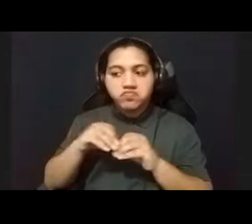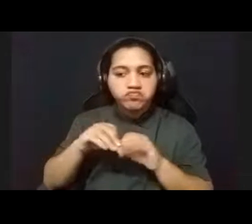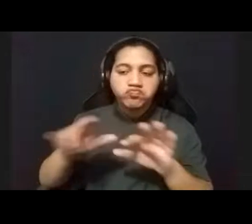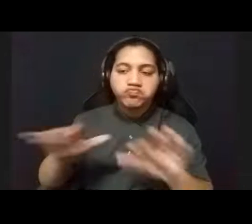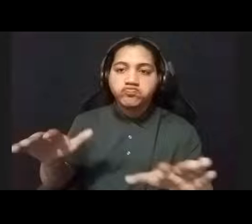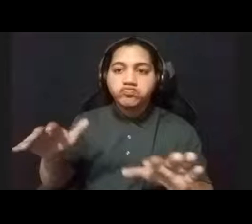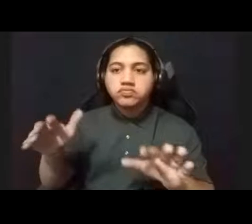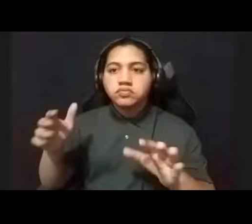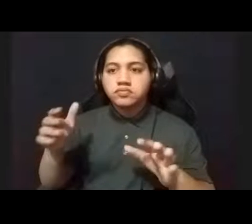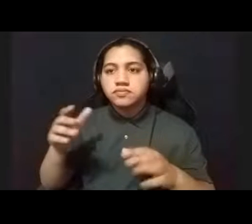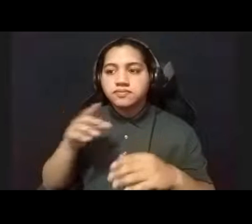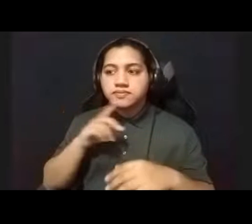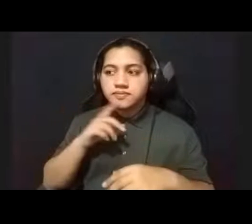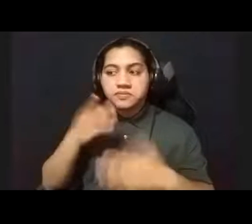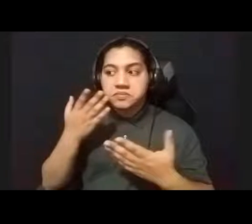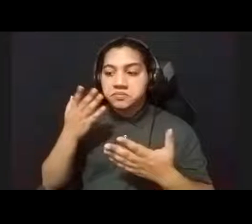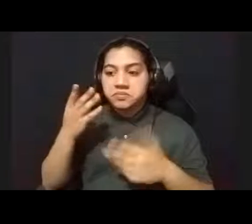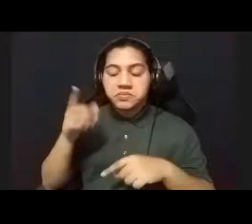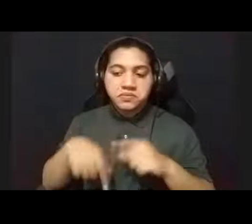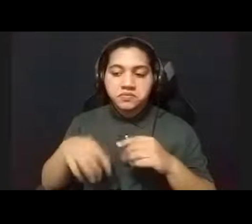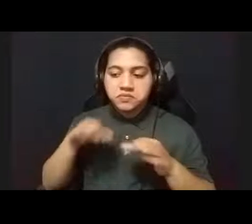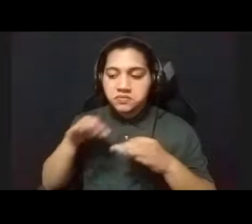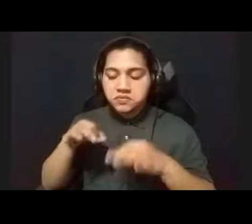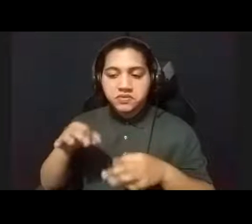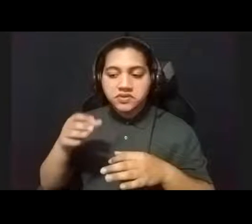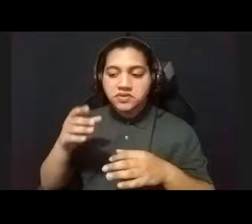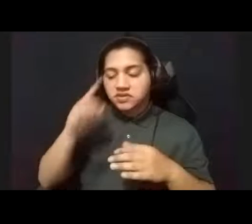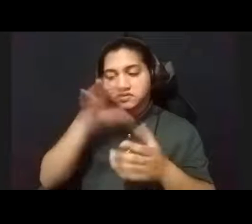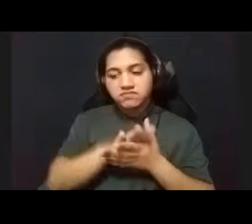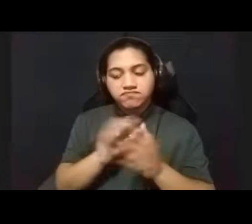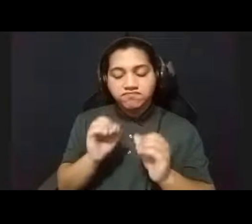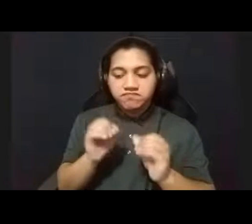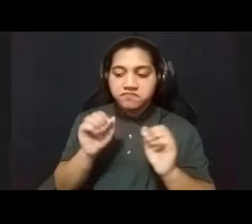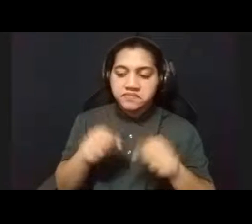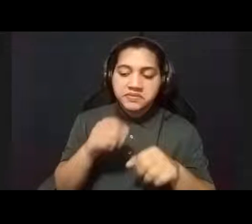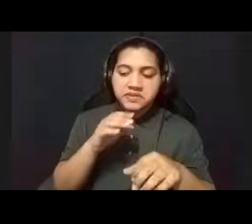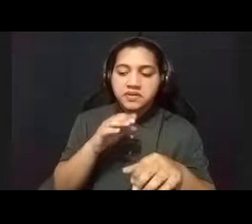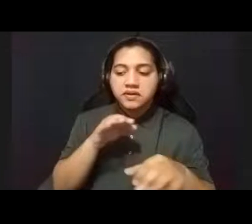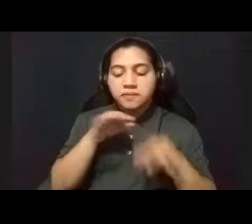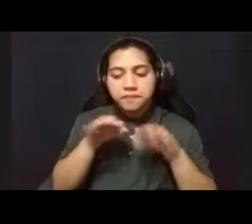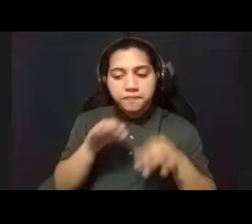Eso yo no lo podría explicar y yo creo que nadie podría explicarlo. Pero claro,